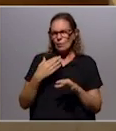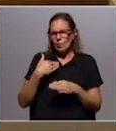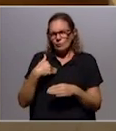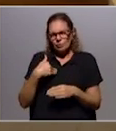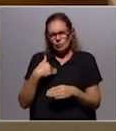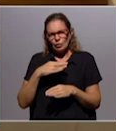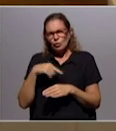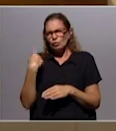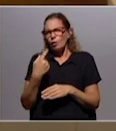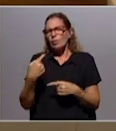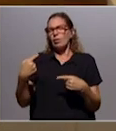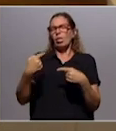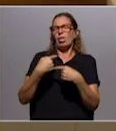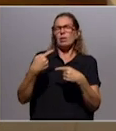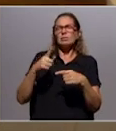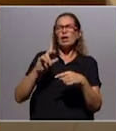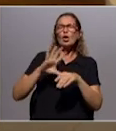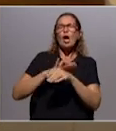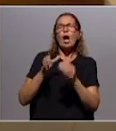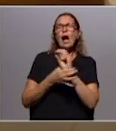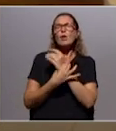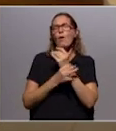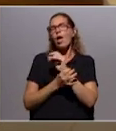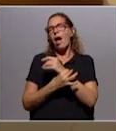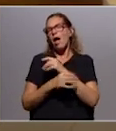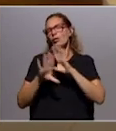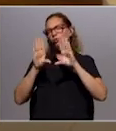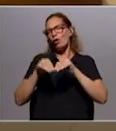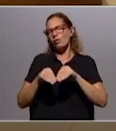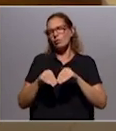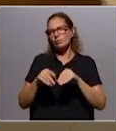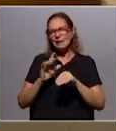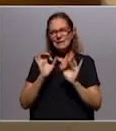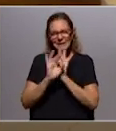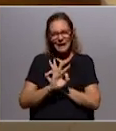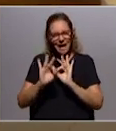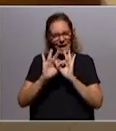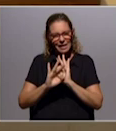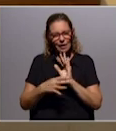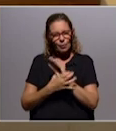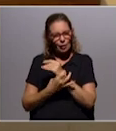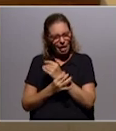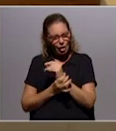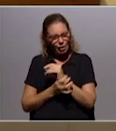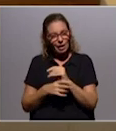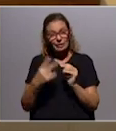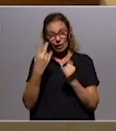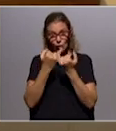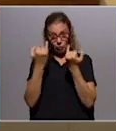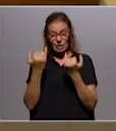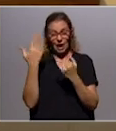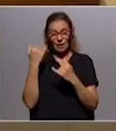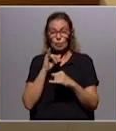me juzgan de que está todo revelado no es nada arreglado te voy a poner un caso muy muy concreto que me pasó hace dos días